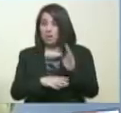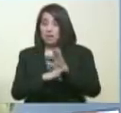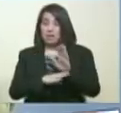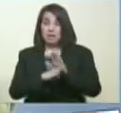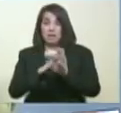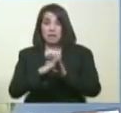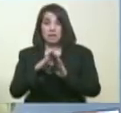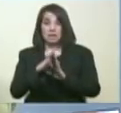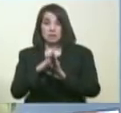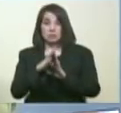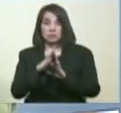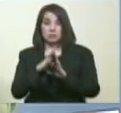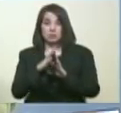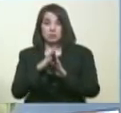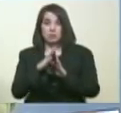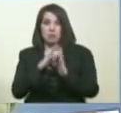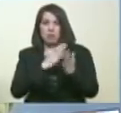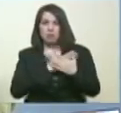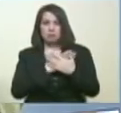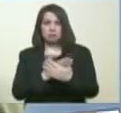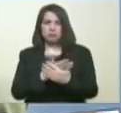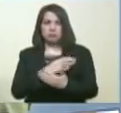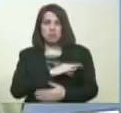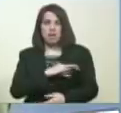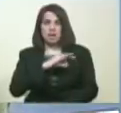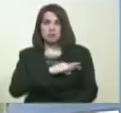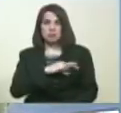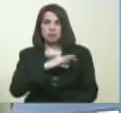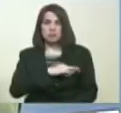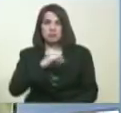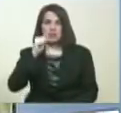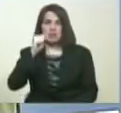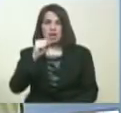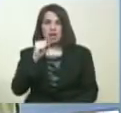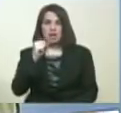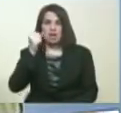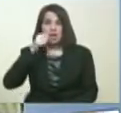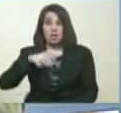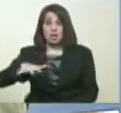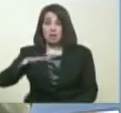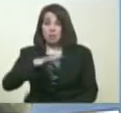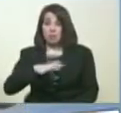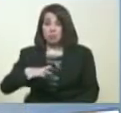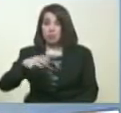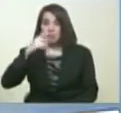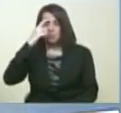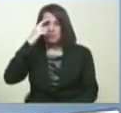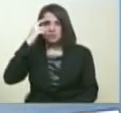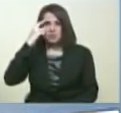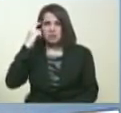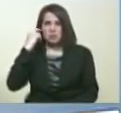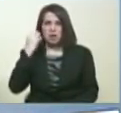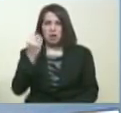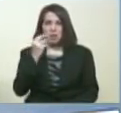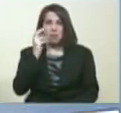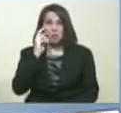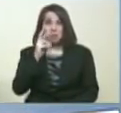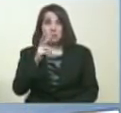sociedad, al servicio del desarrollo del pueblo, de la satisfacción de sus necesidades. Es otra